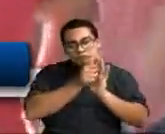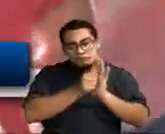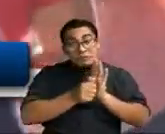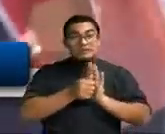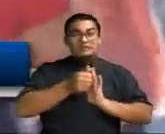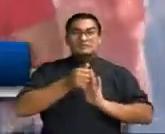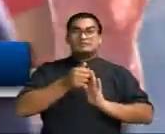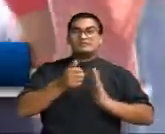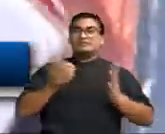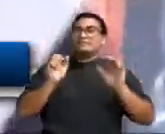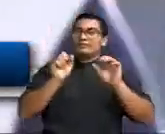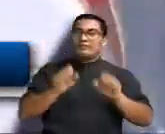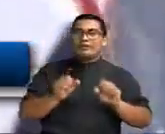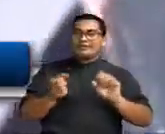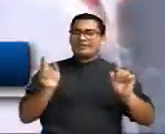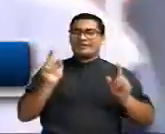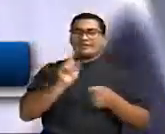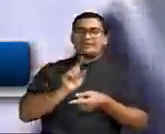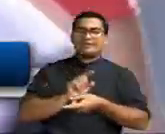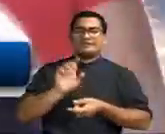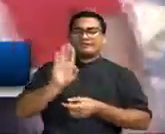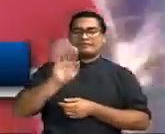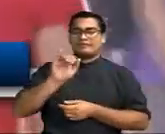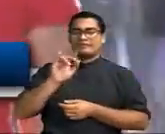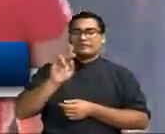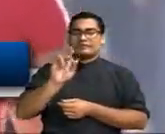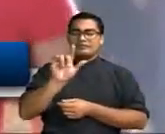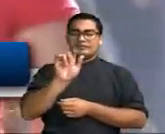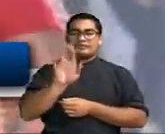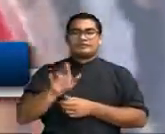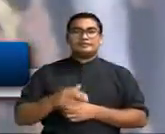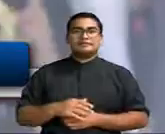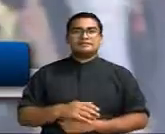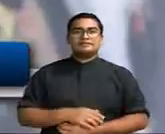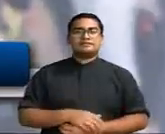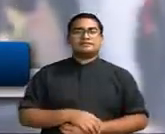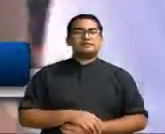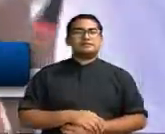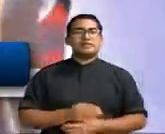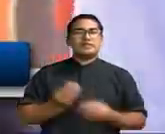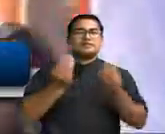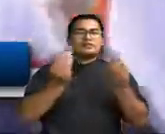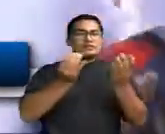bipolar. Así es. Hay muchos estudios que están tratando de